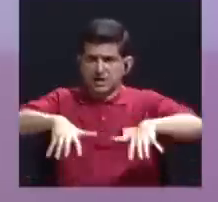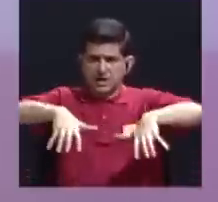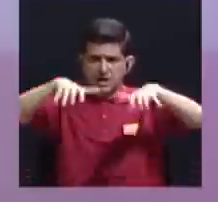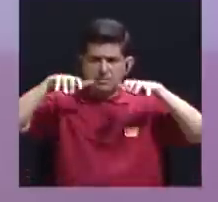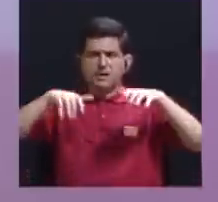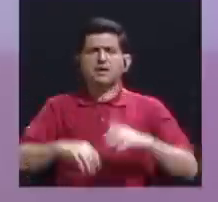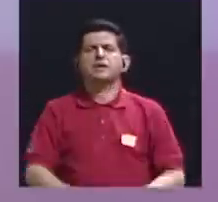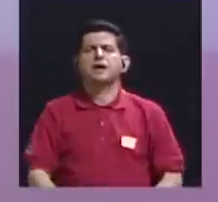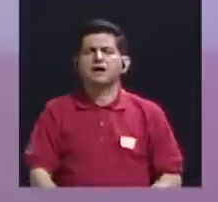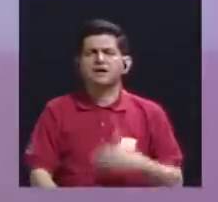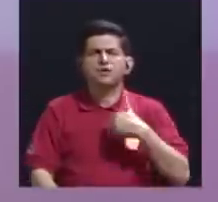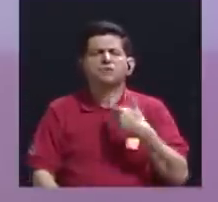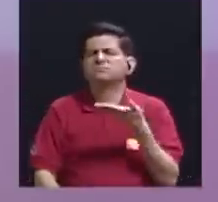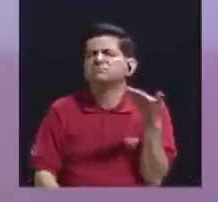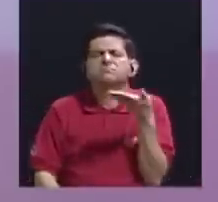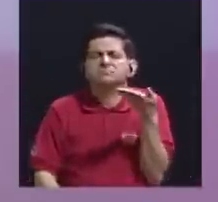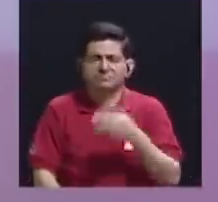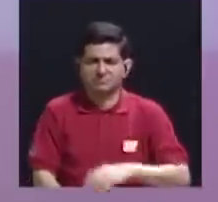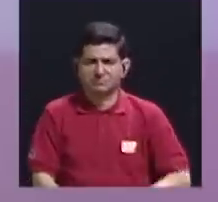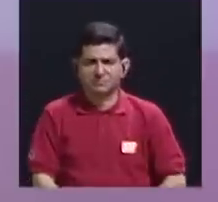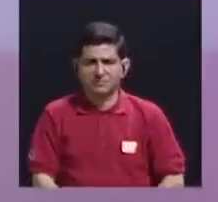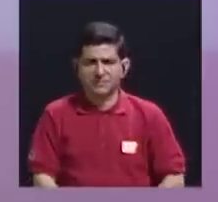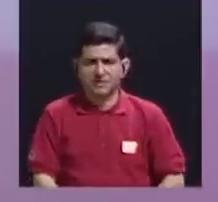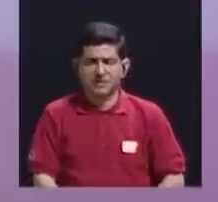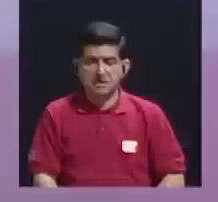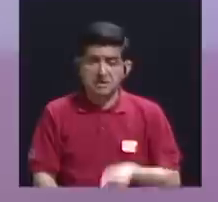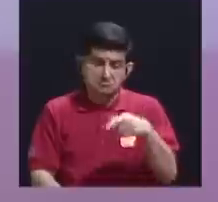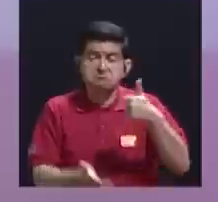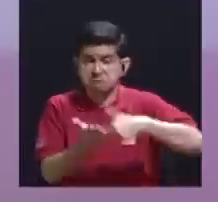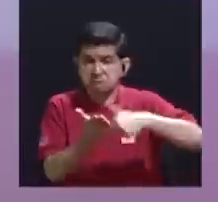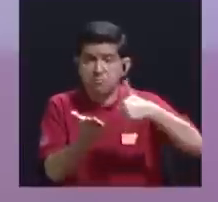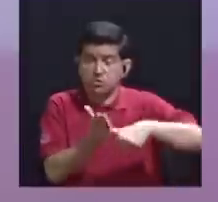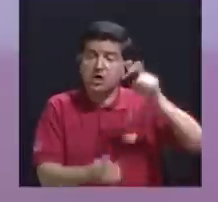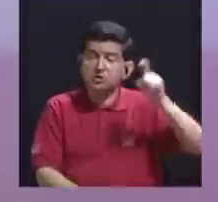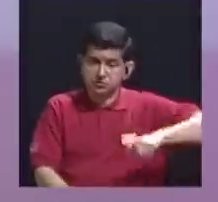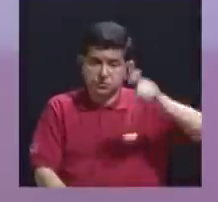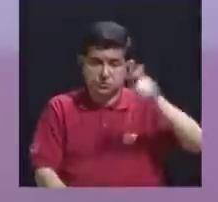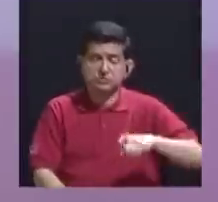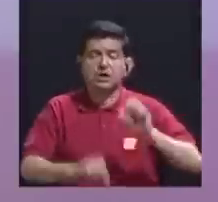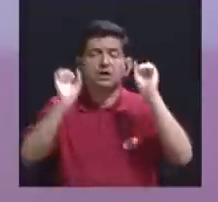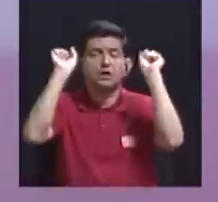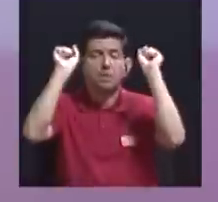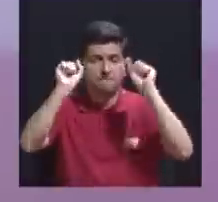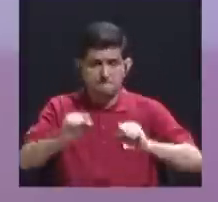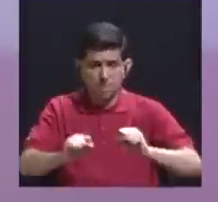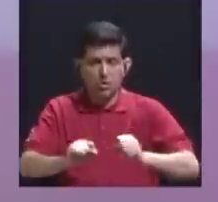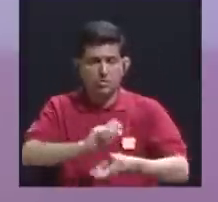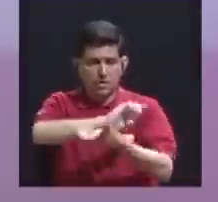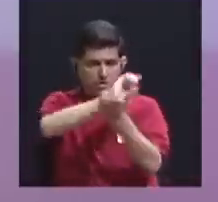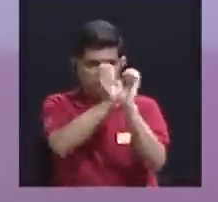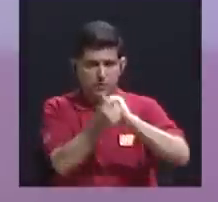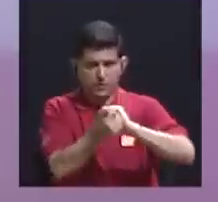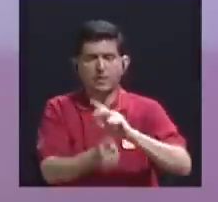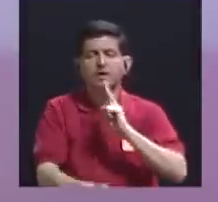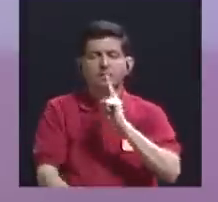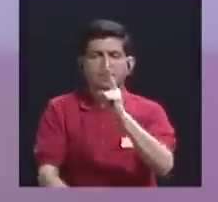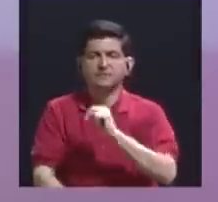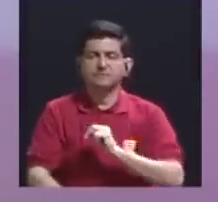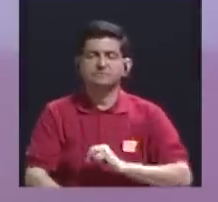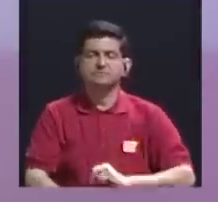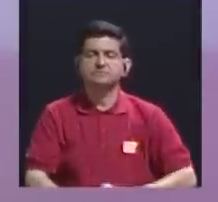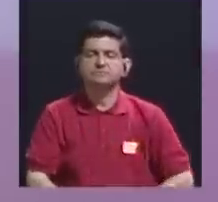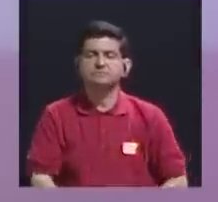con la votación necesaria para convertirse en una realidad